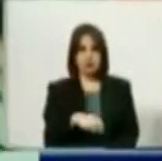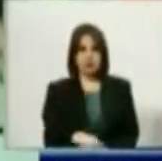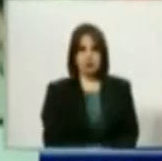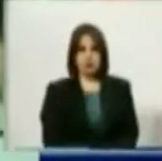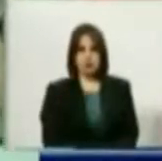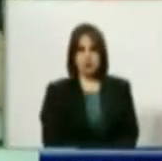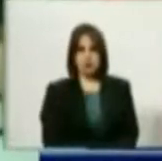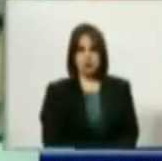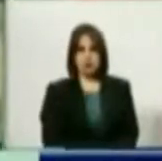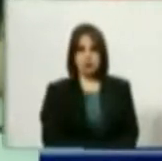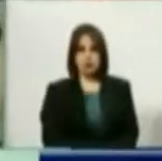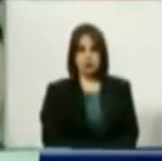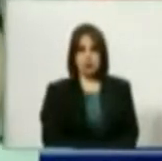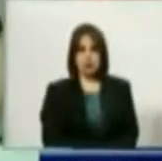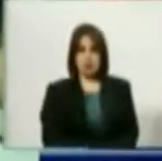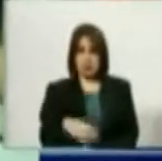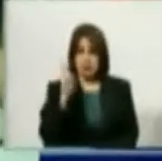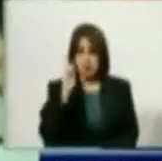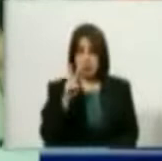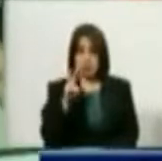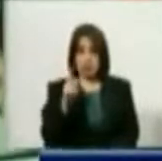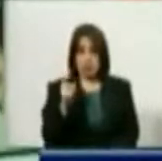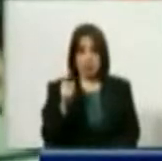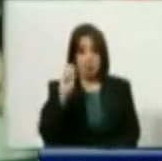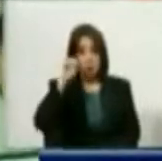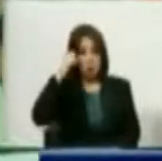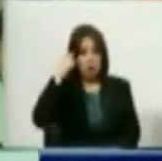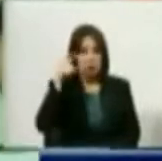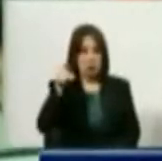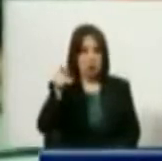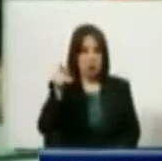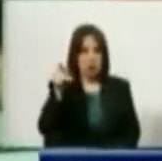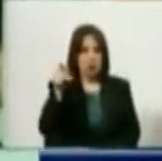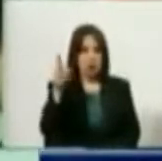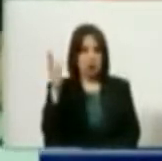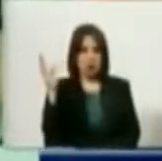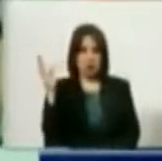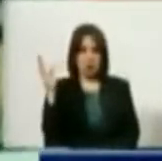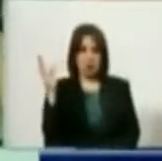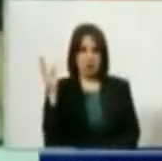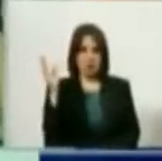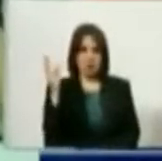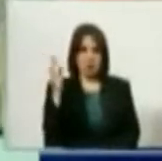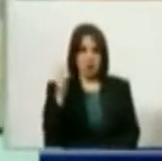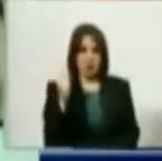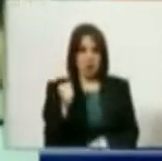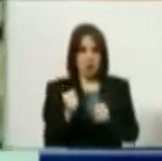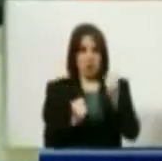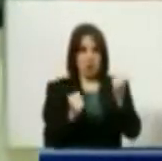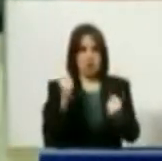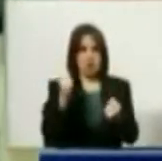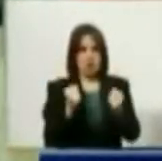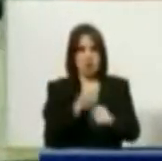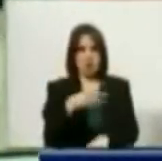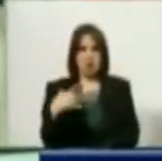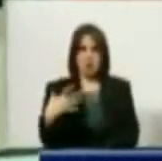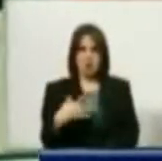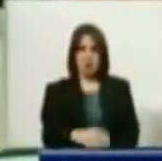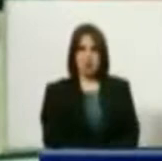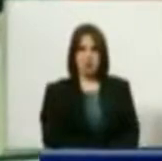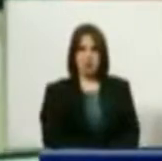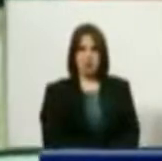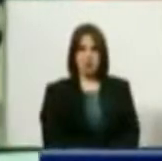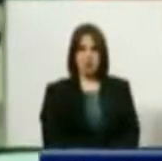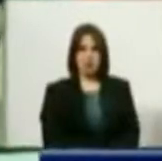Después De esa campaña te acuerdas la camioneta blanca el